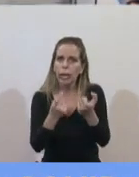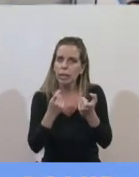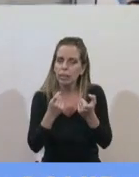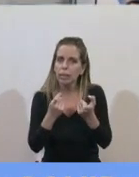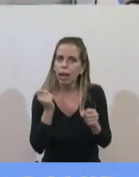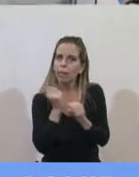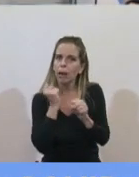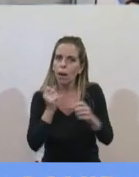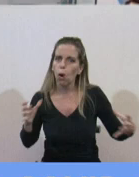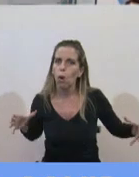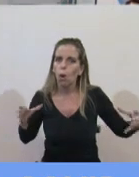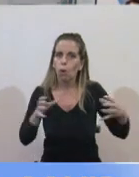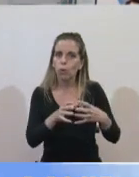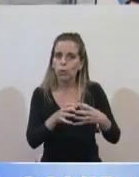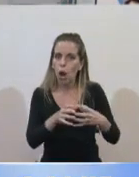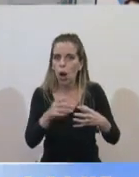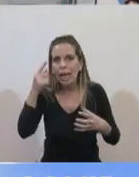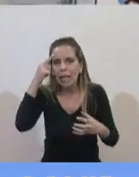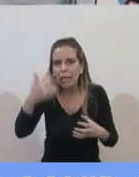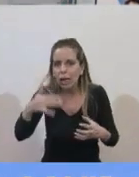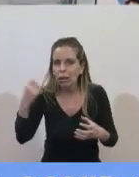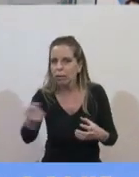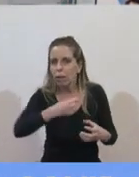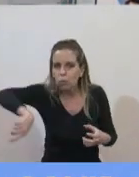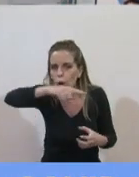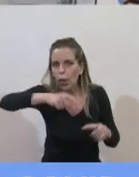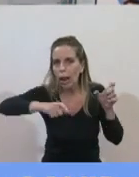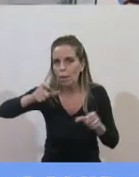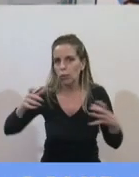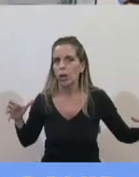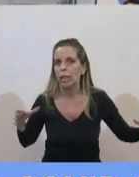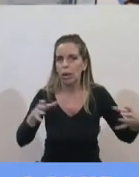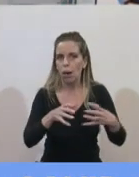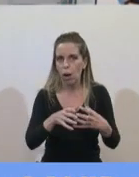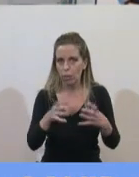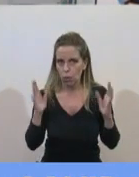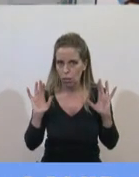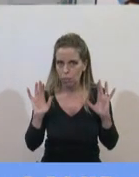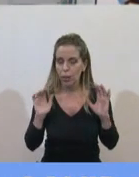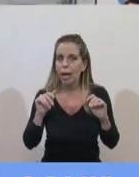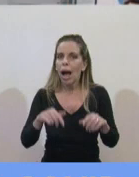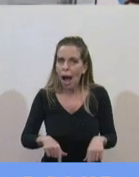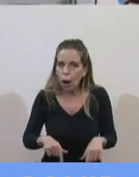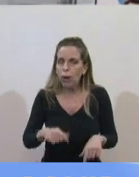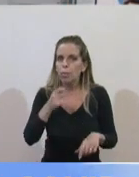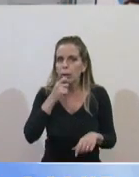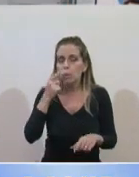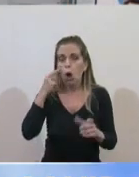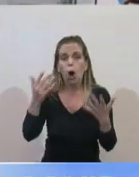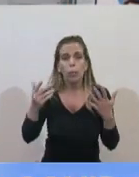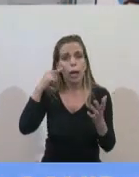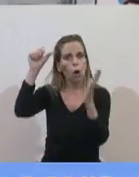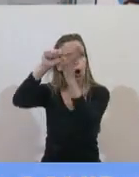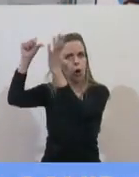colectiva va a requerir toda la inteligencia la acción colectiva de la que seamos capaces ahora el mundo nos dio tiempo en materia sanitaria